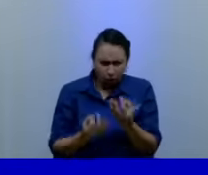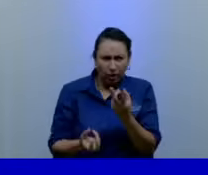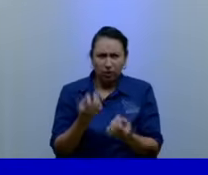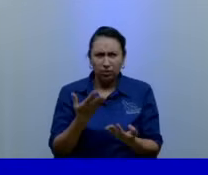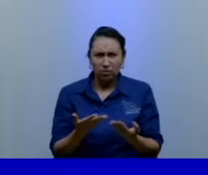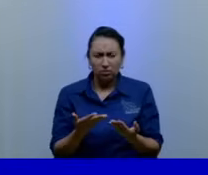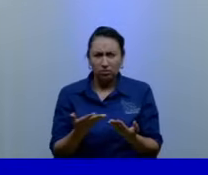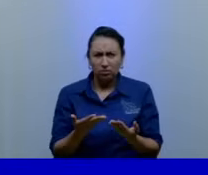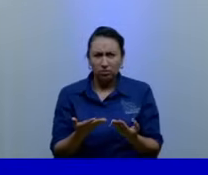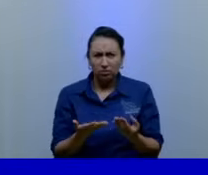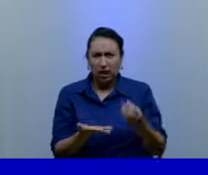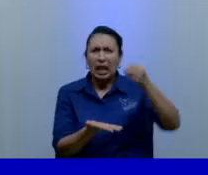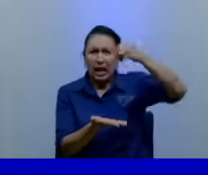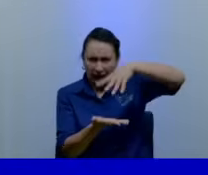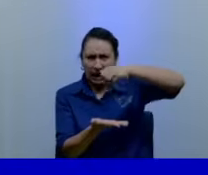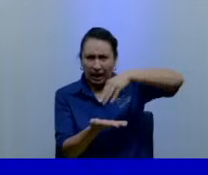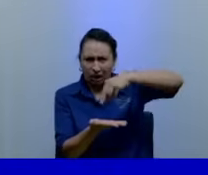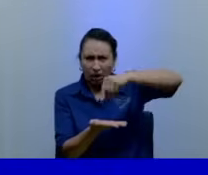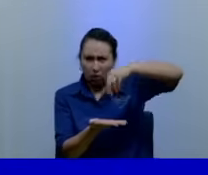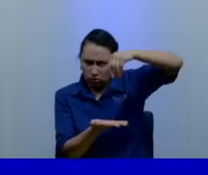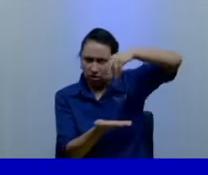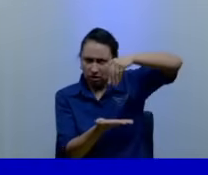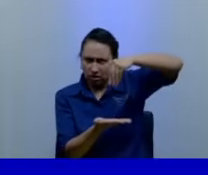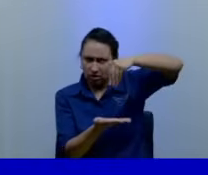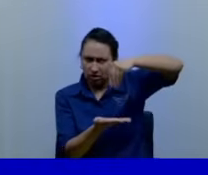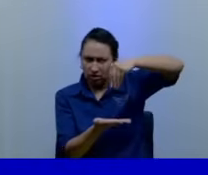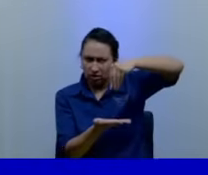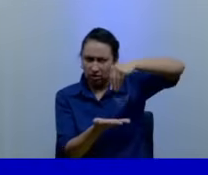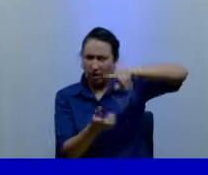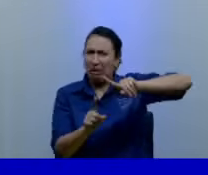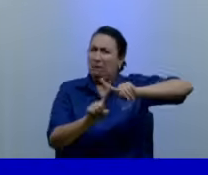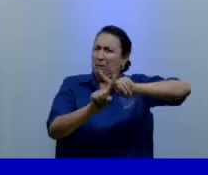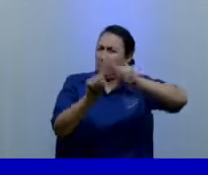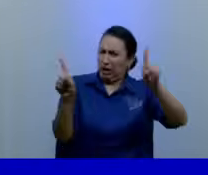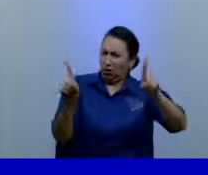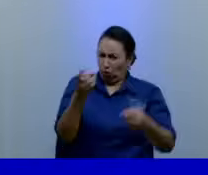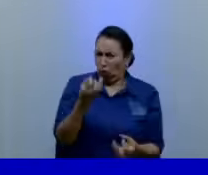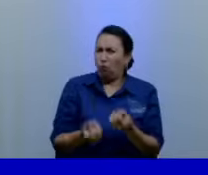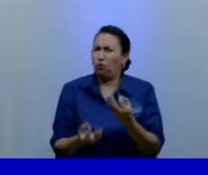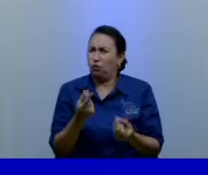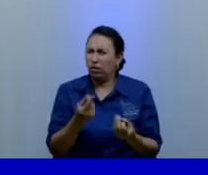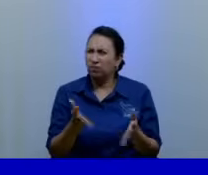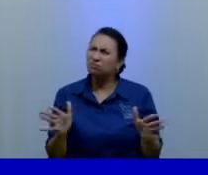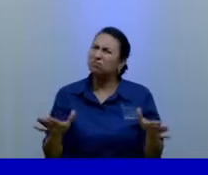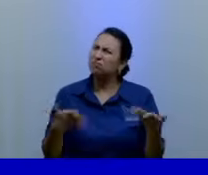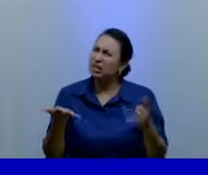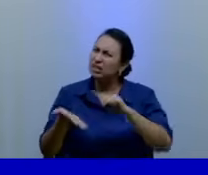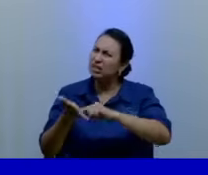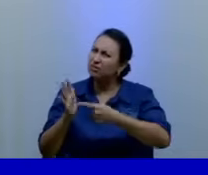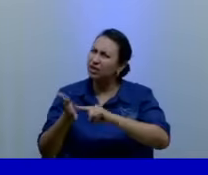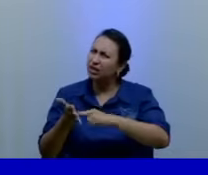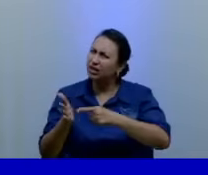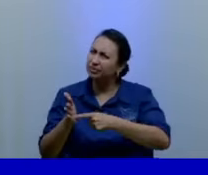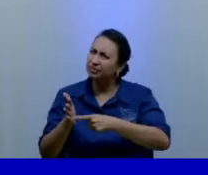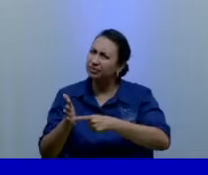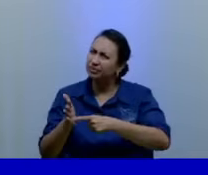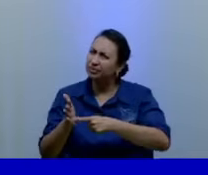Se sala con sal, ¿o no? Mire, pues, cuando se está haciendo churrasco,